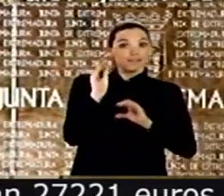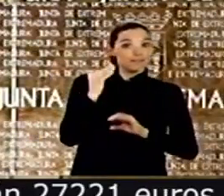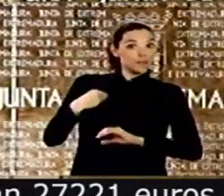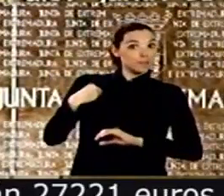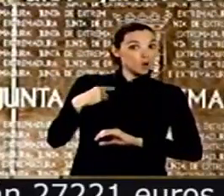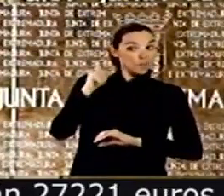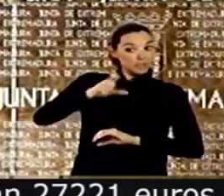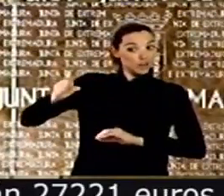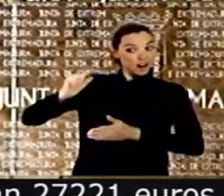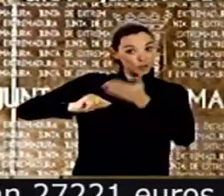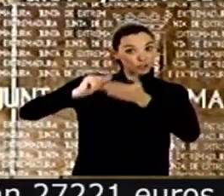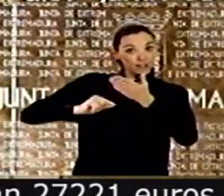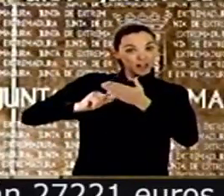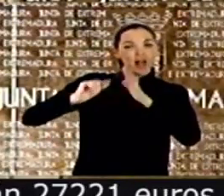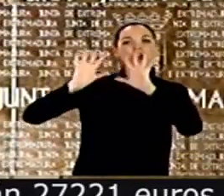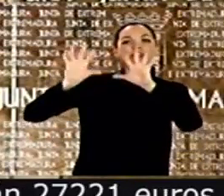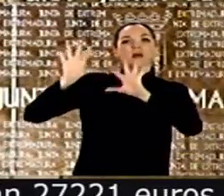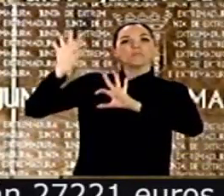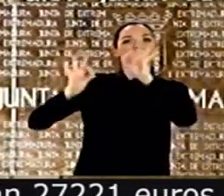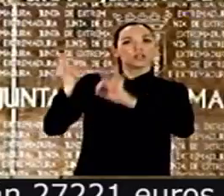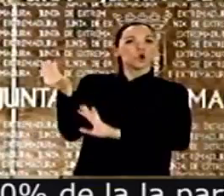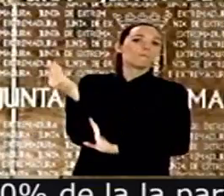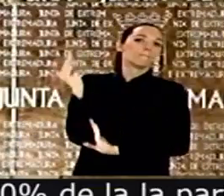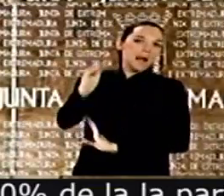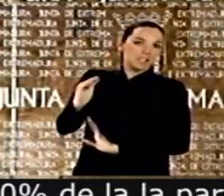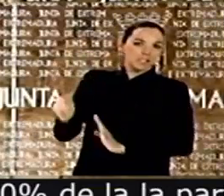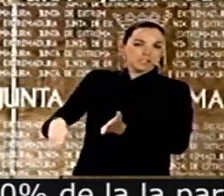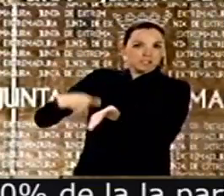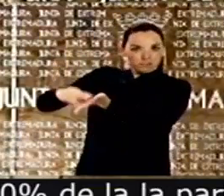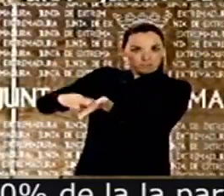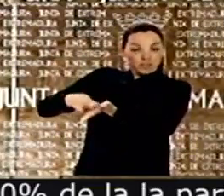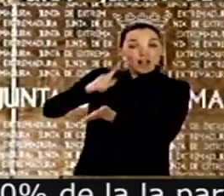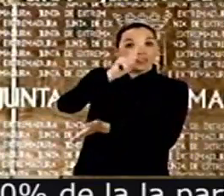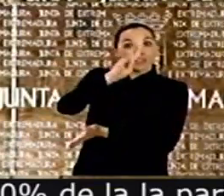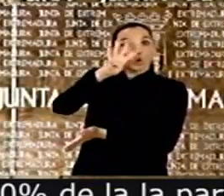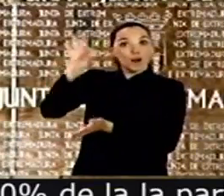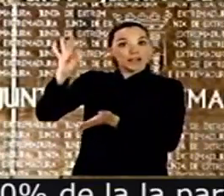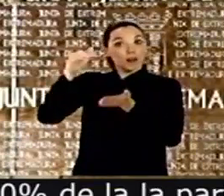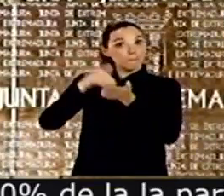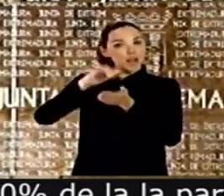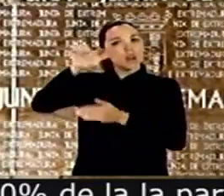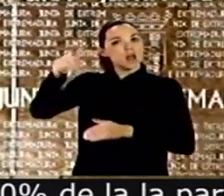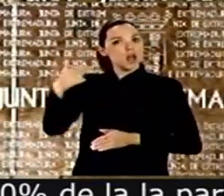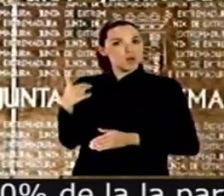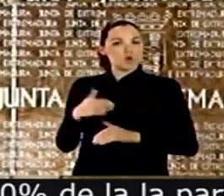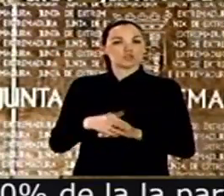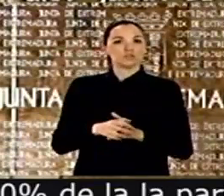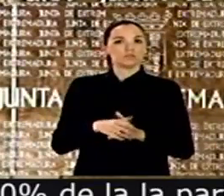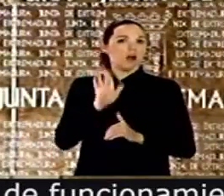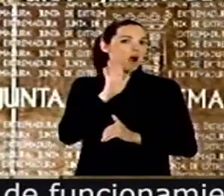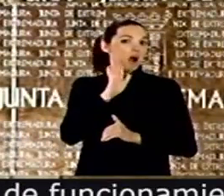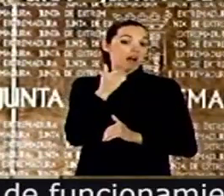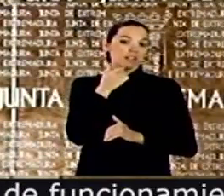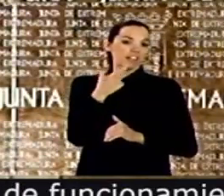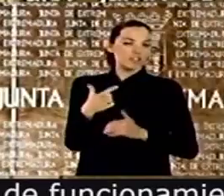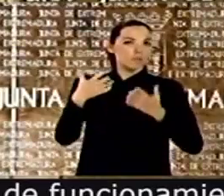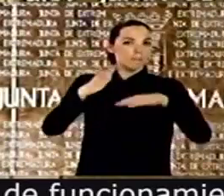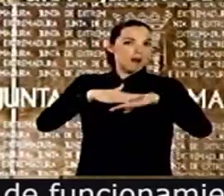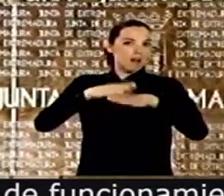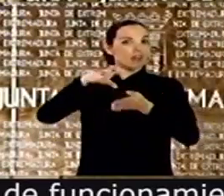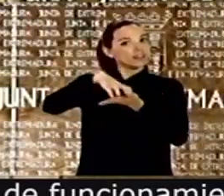personal, que supondrá 140.000 euros, y esa parte de funcionamiento que os detallaba anteriormente. Ahora